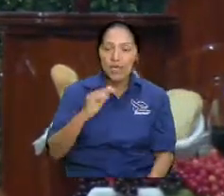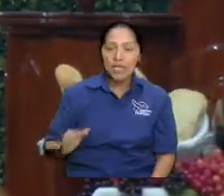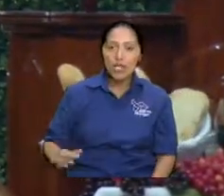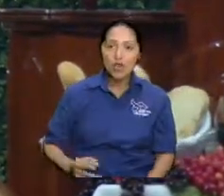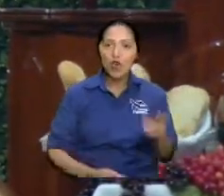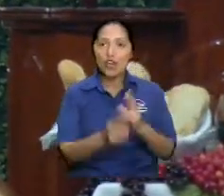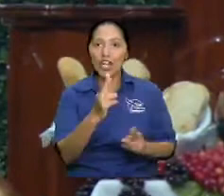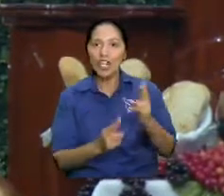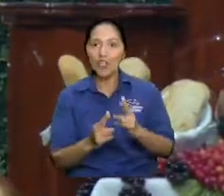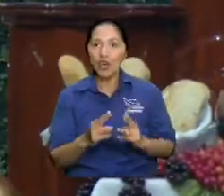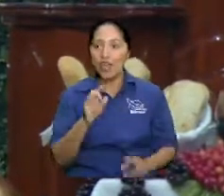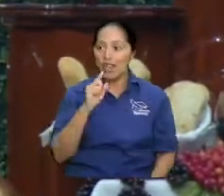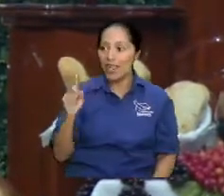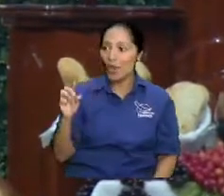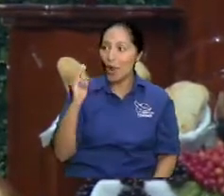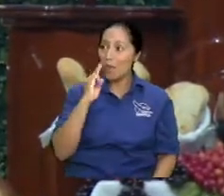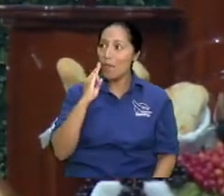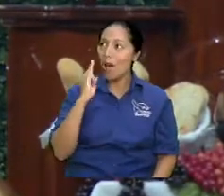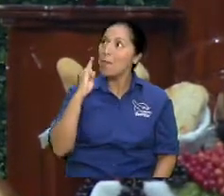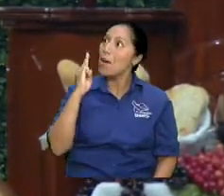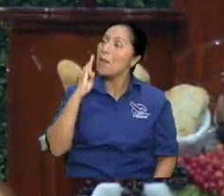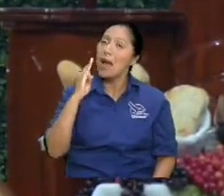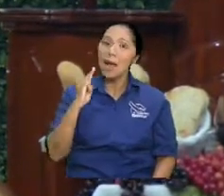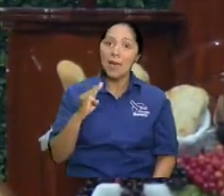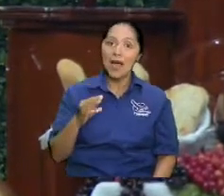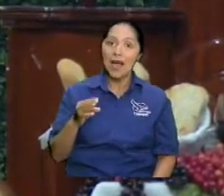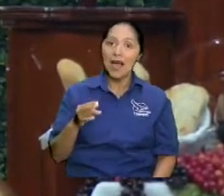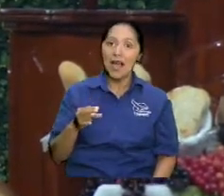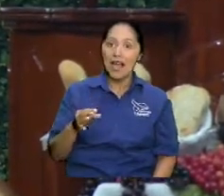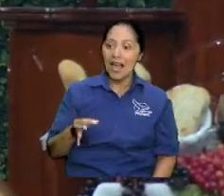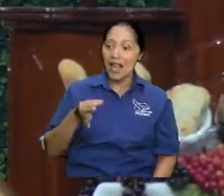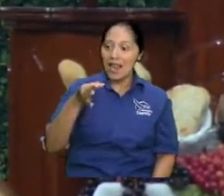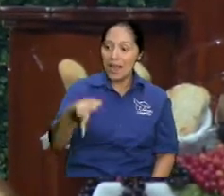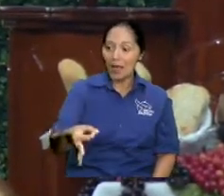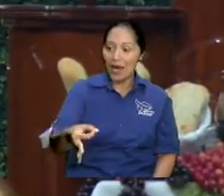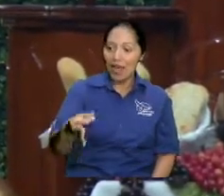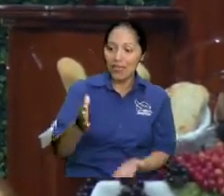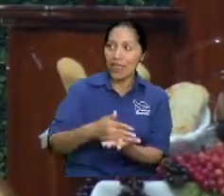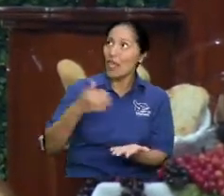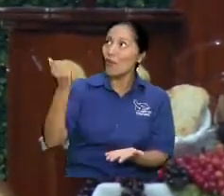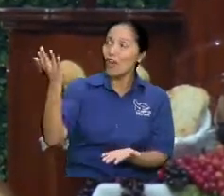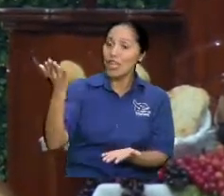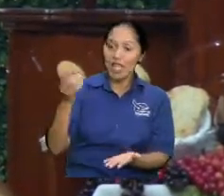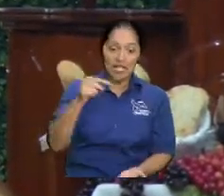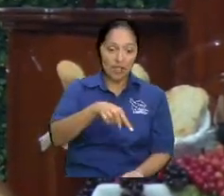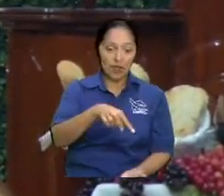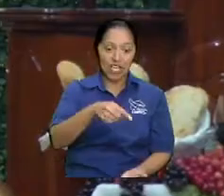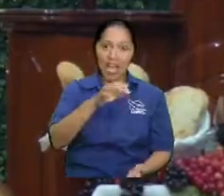(Risa)